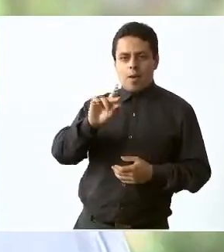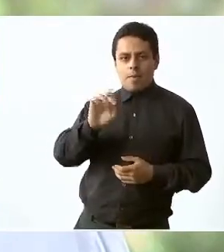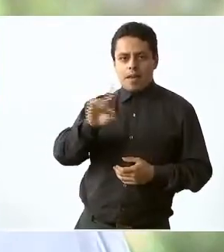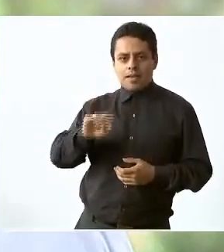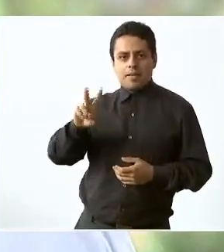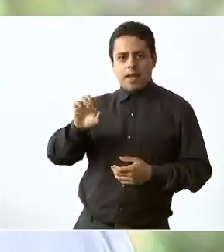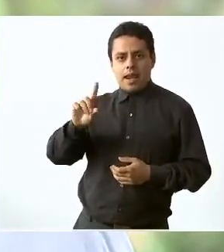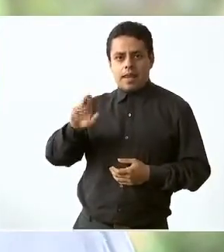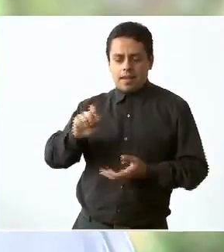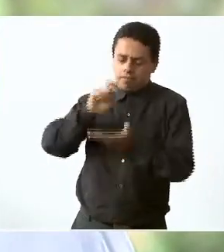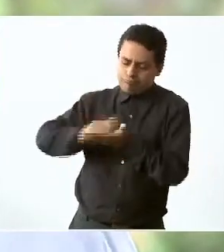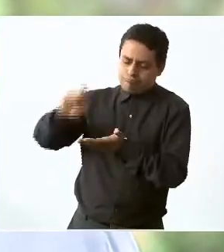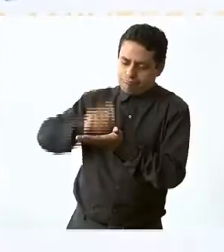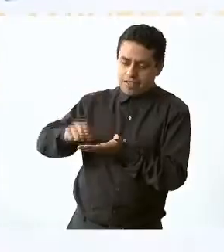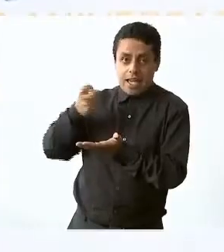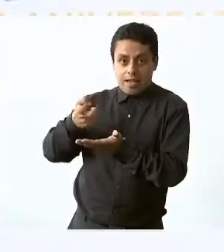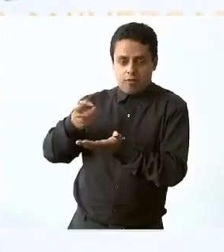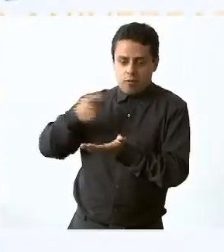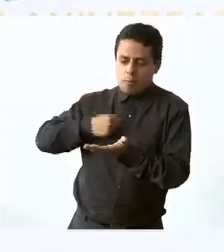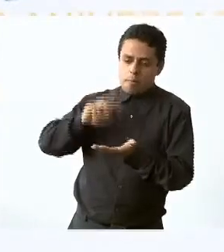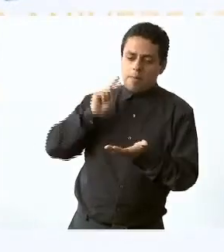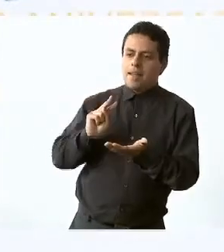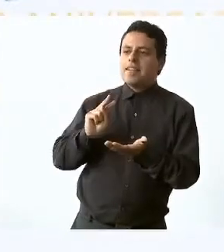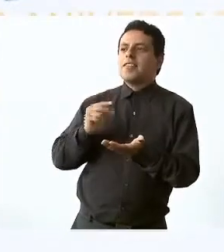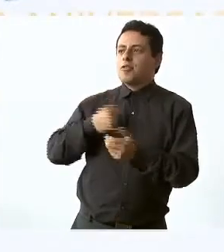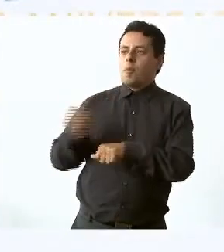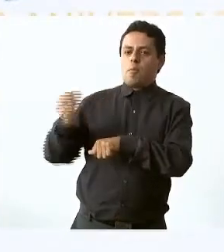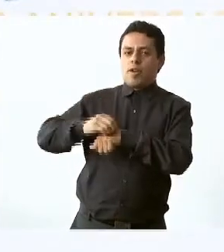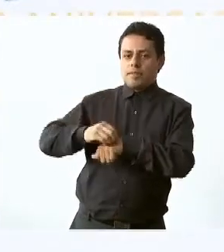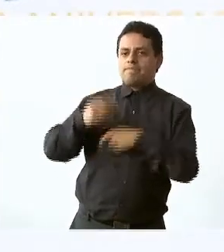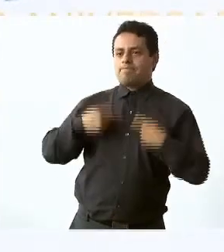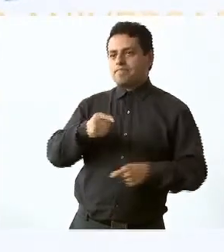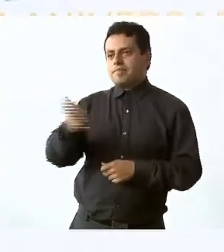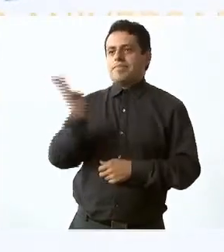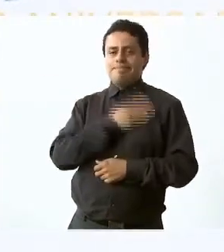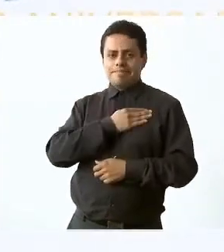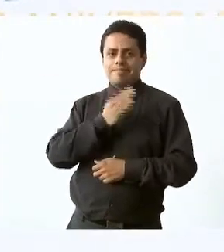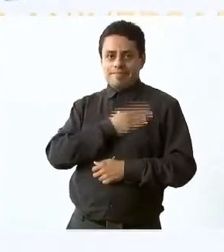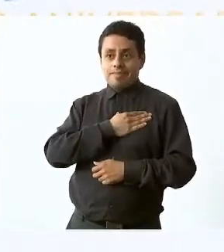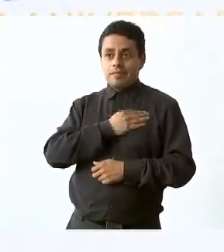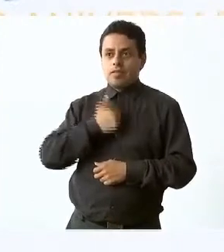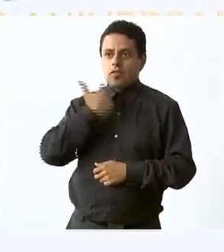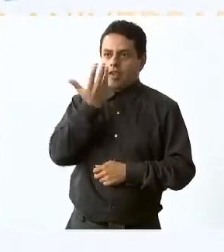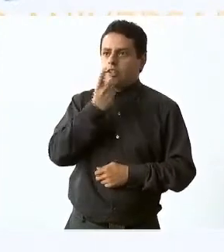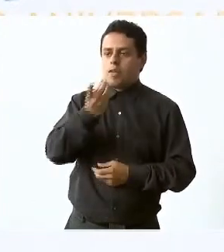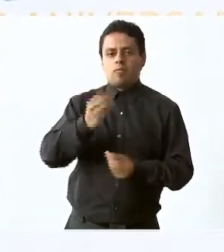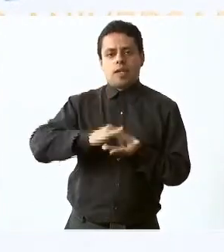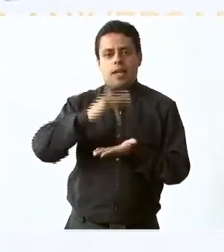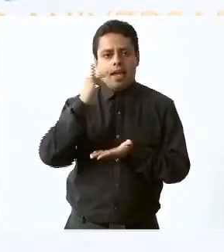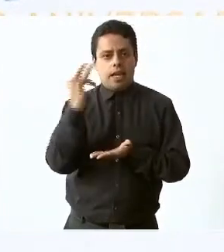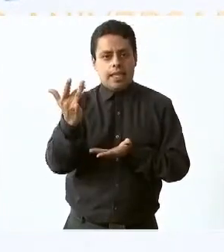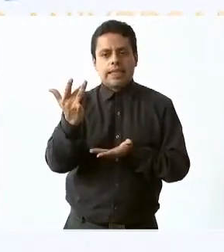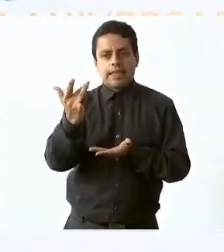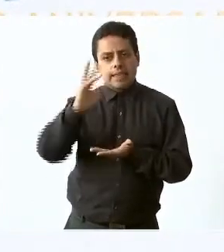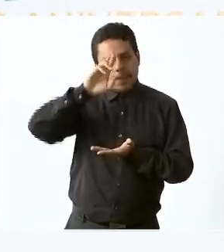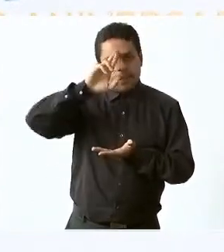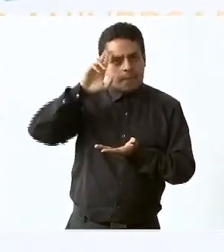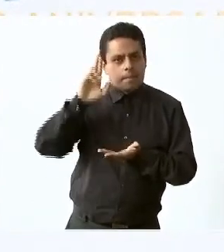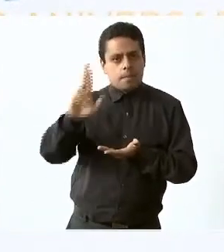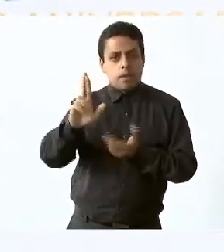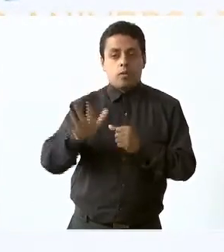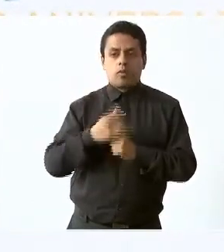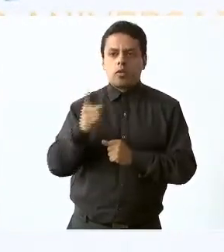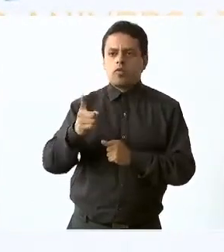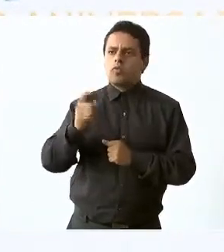describió, y yo agregaría, de gente buena, le expreso mi gratitud y reconocimiento por su voluntad